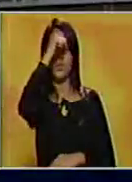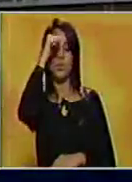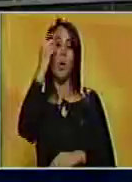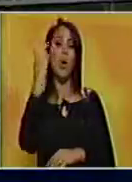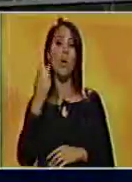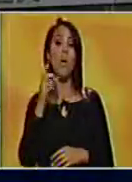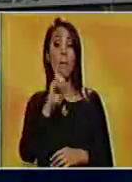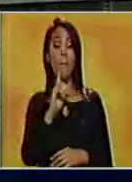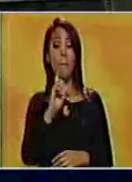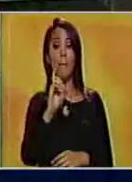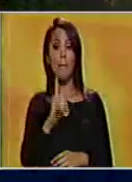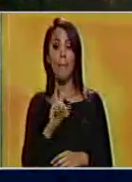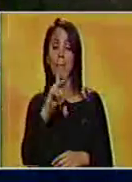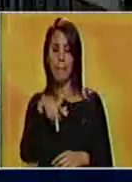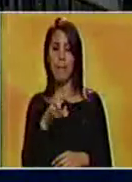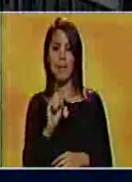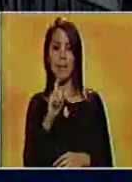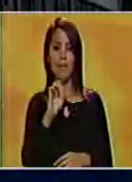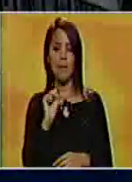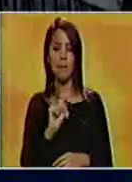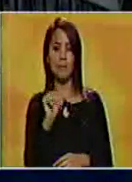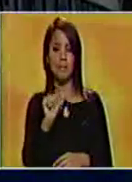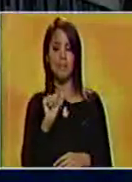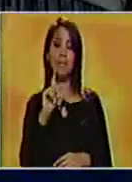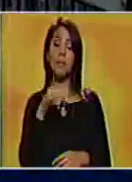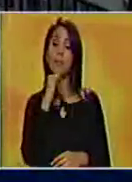PDVSA instó a los tenedores de bonos e